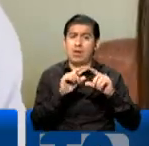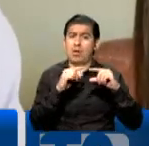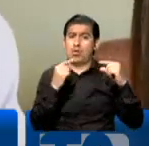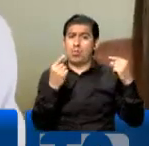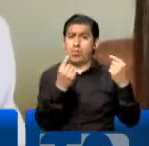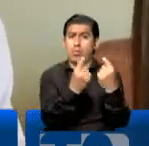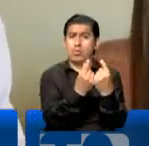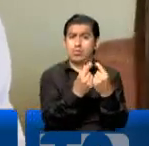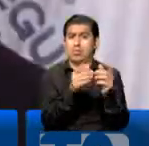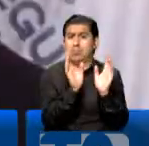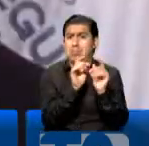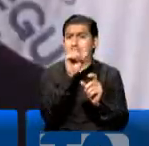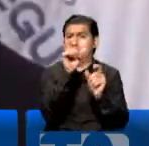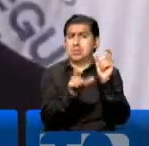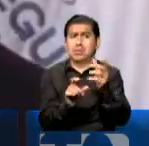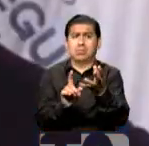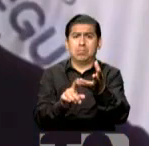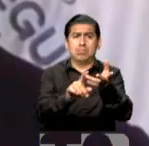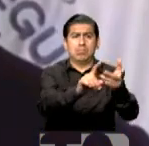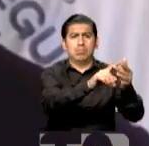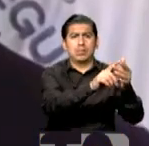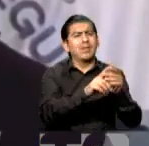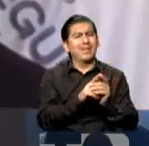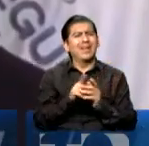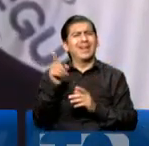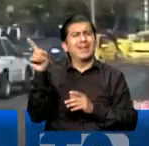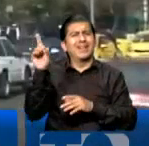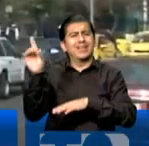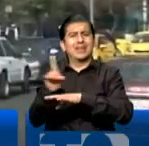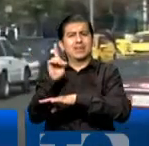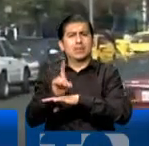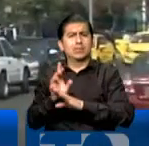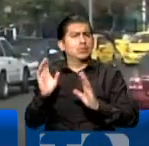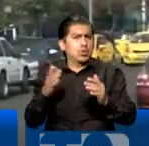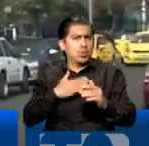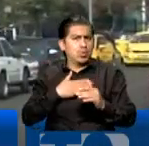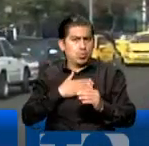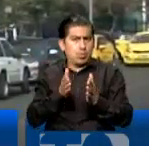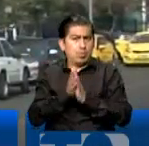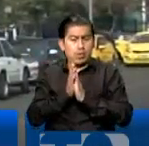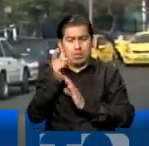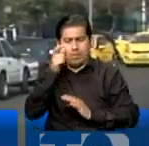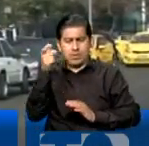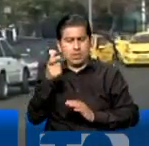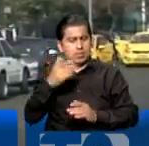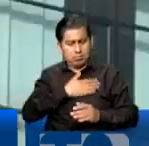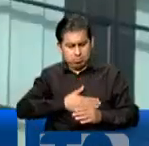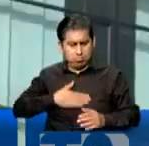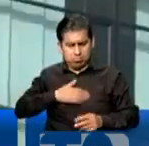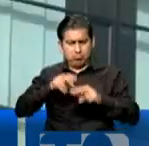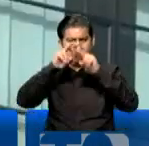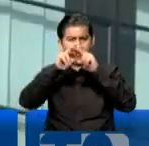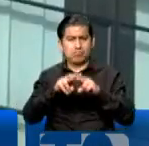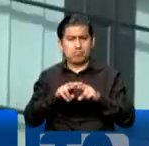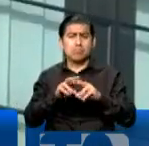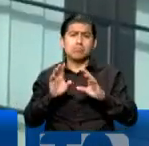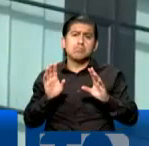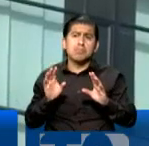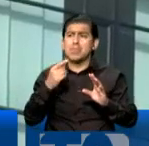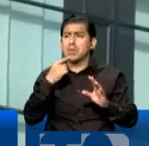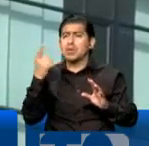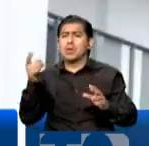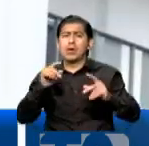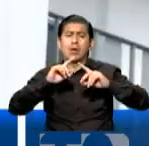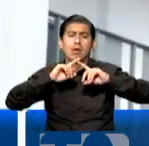de que están involucradas otras personas. En el ACE, si bien su director asegura que pidió a la Contraloría que realice auditorías, sostiene que hacer